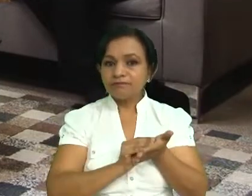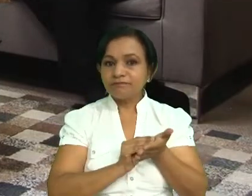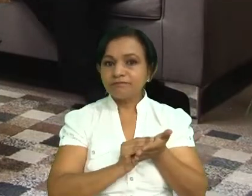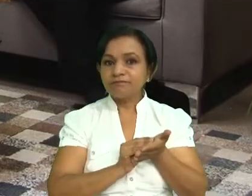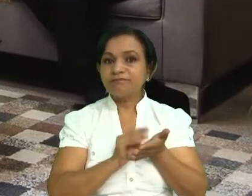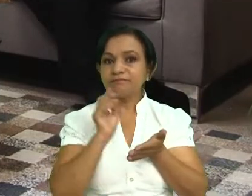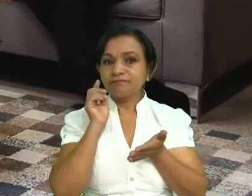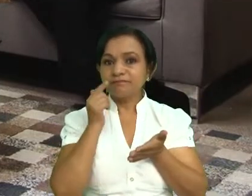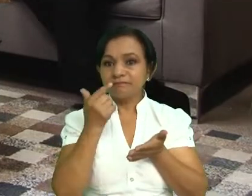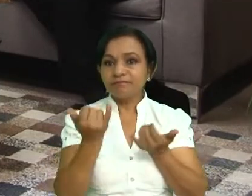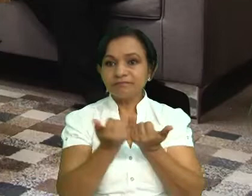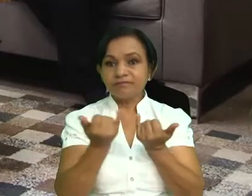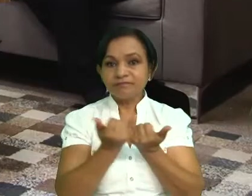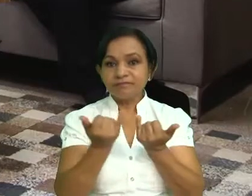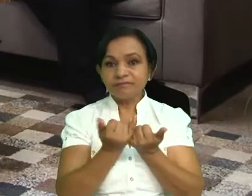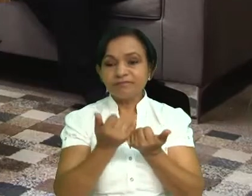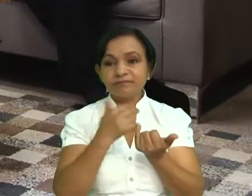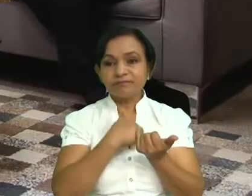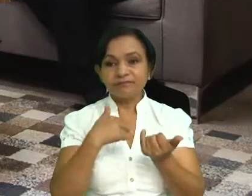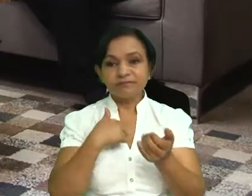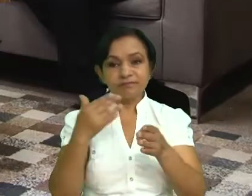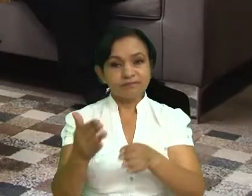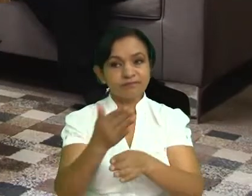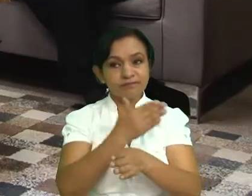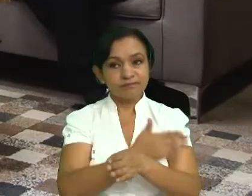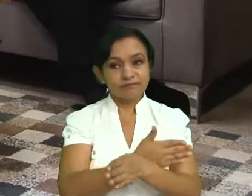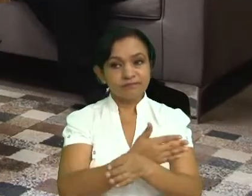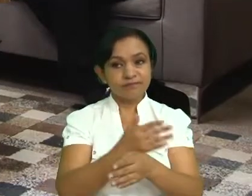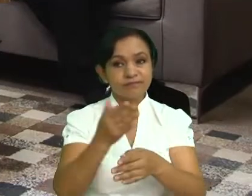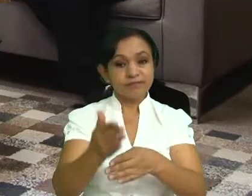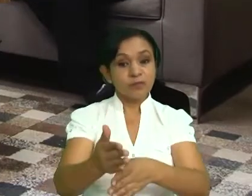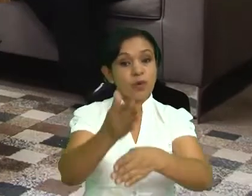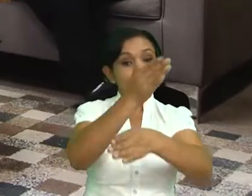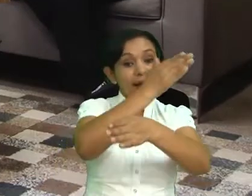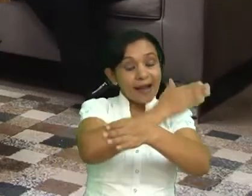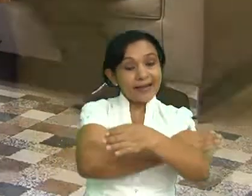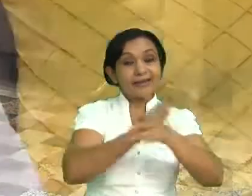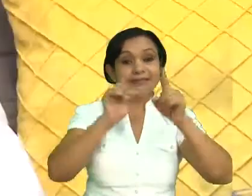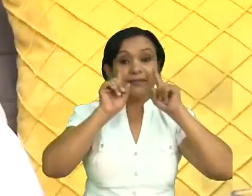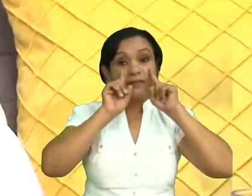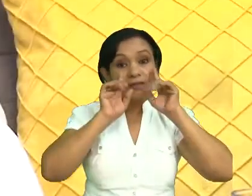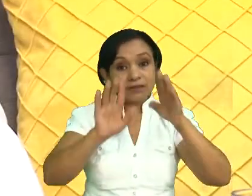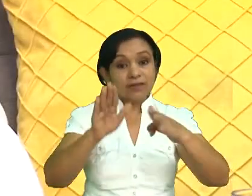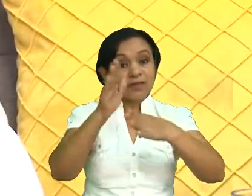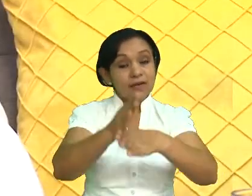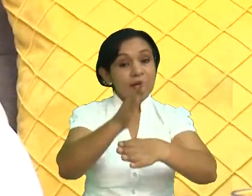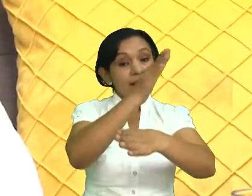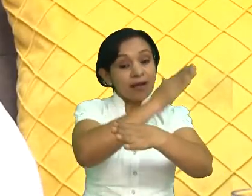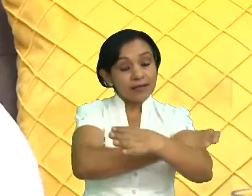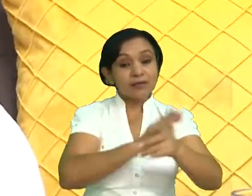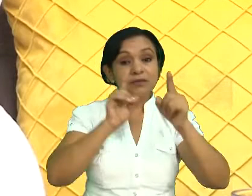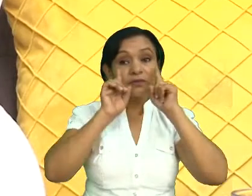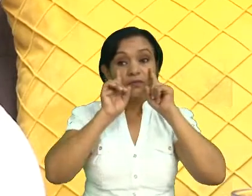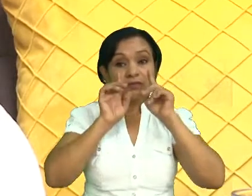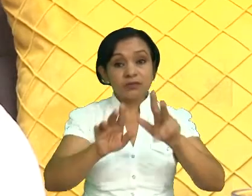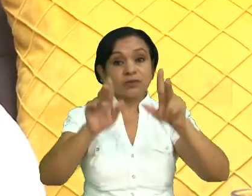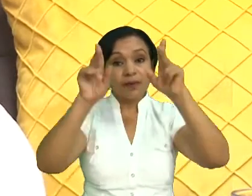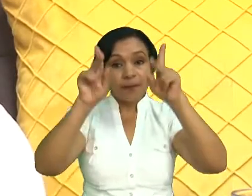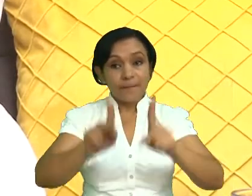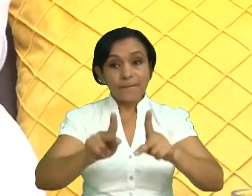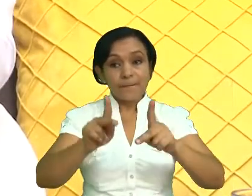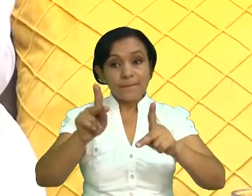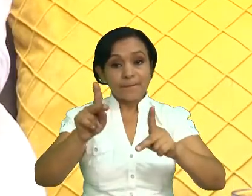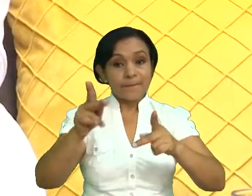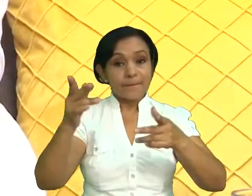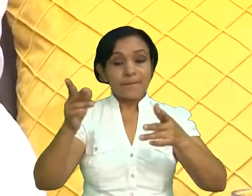el seguimiento, que fue lo que hablamos nosotros como medida de contención. Identificamos a un viajero que viene por zona fronteriza